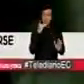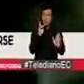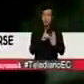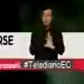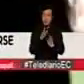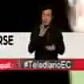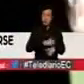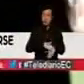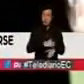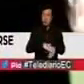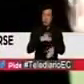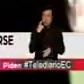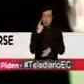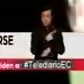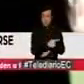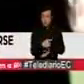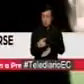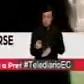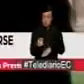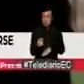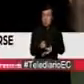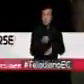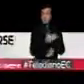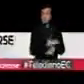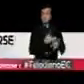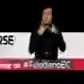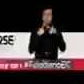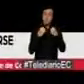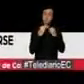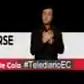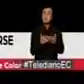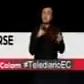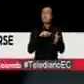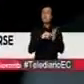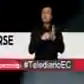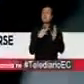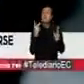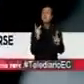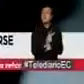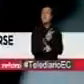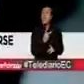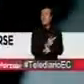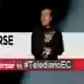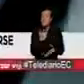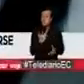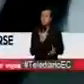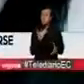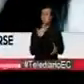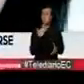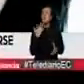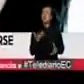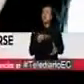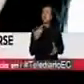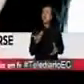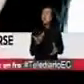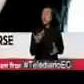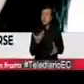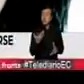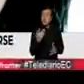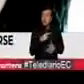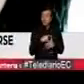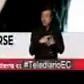la cuarentena por esta razón la cifra anteriormente señalada significa incluso una ligera reducción en comparación con las